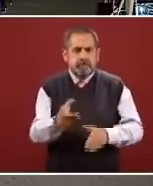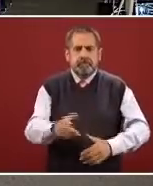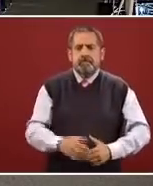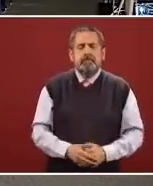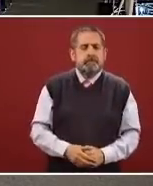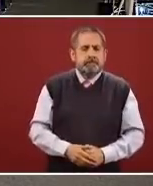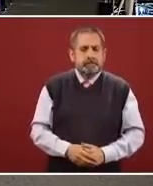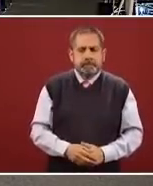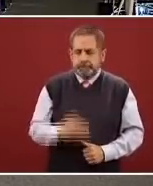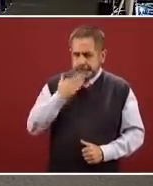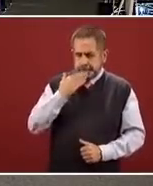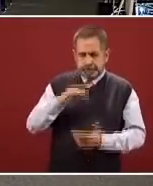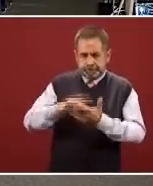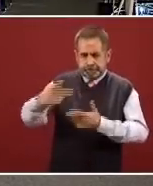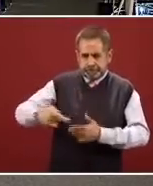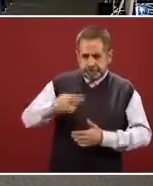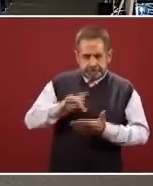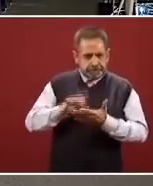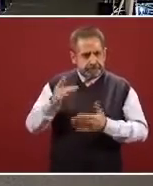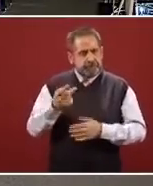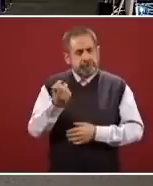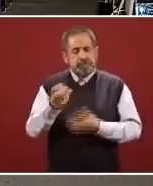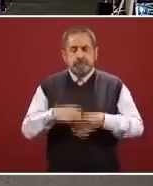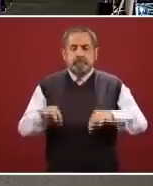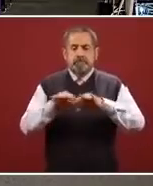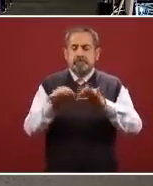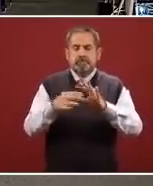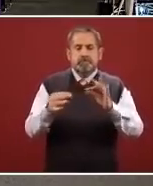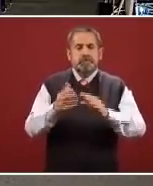Bien, gracias por la pregunta. Yo creo que es muy importante.